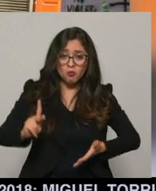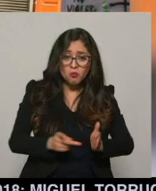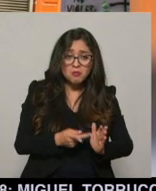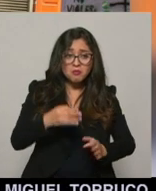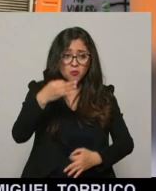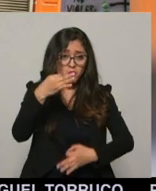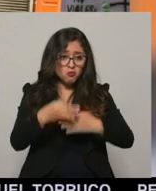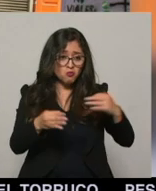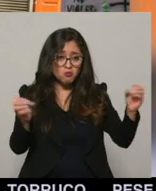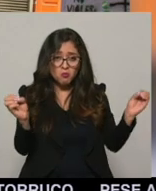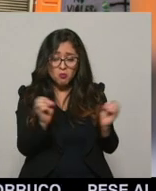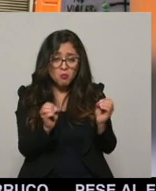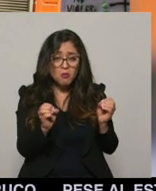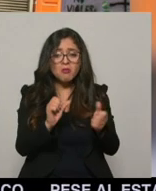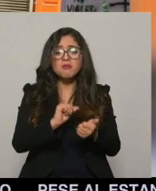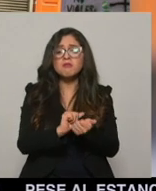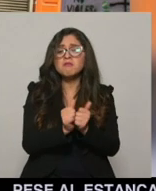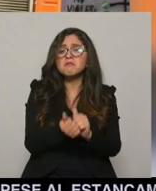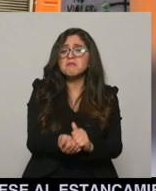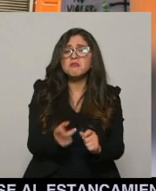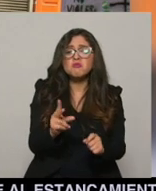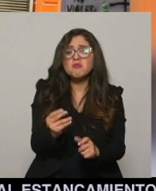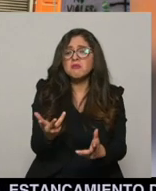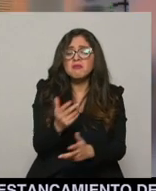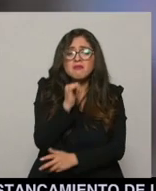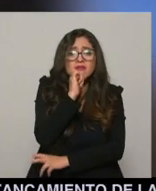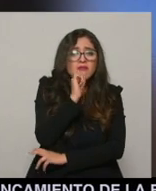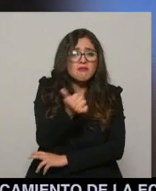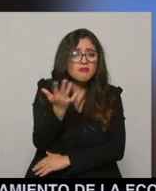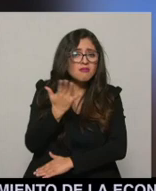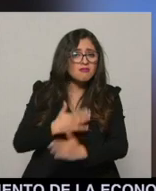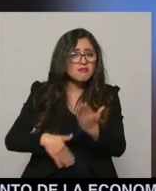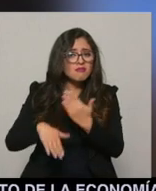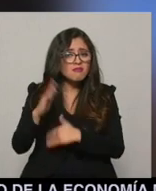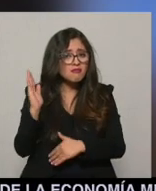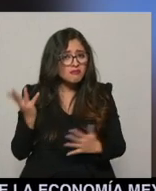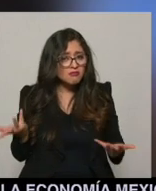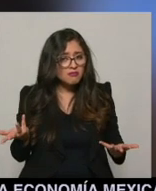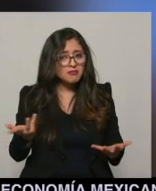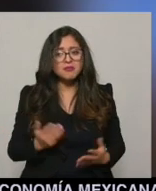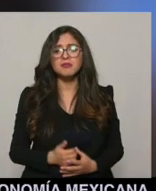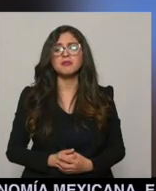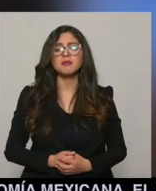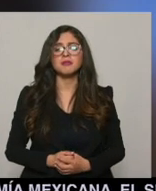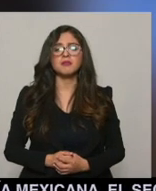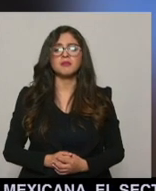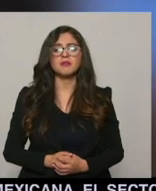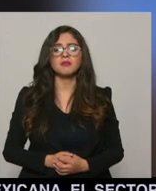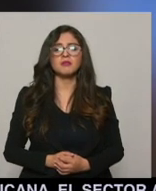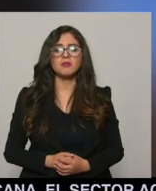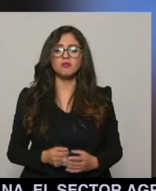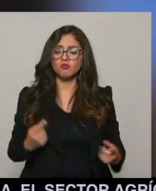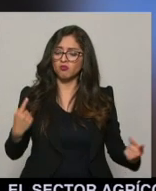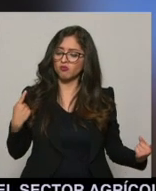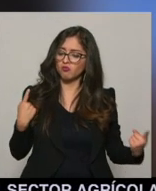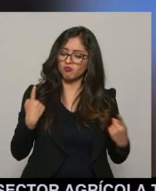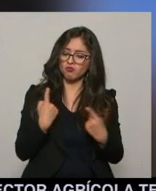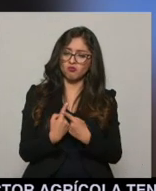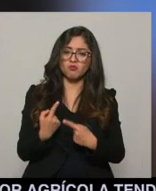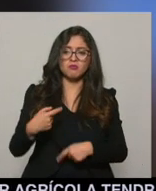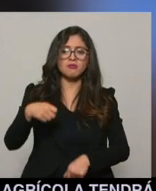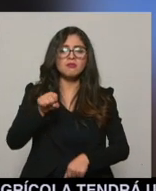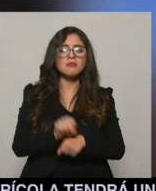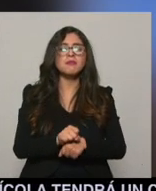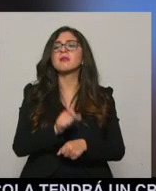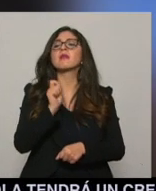impunidad, no estamos logrando absolutamente nada. O sea, todo lo que ha pasado en las últimas semanas se trata de eso, no